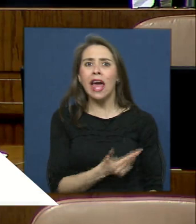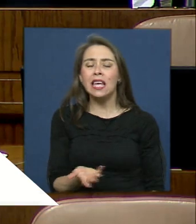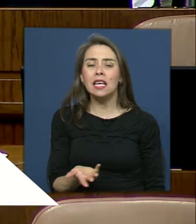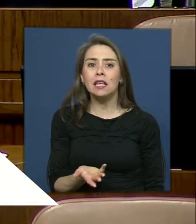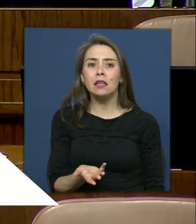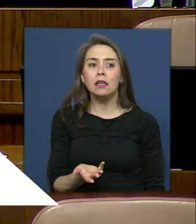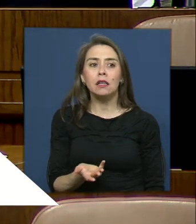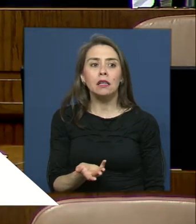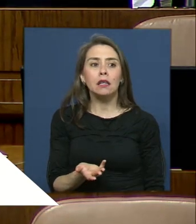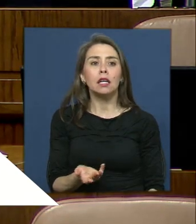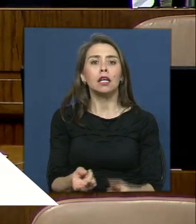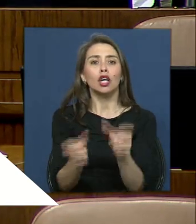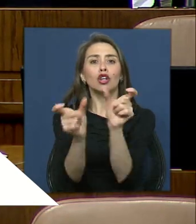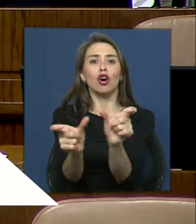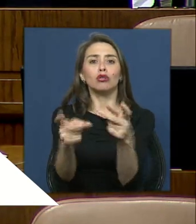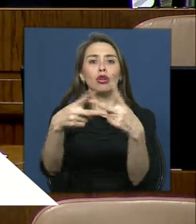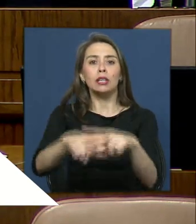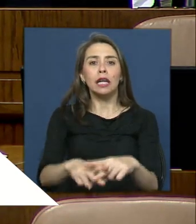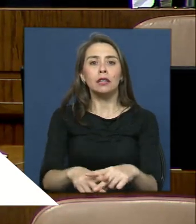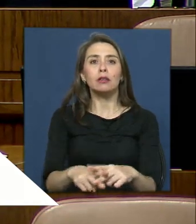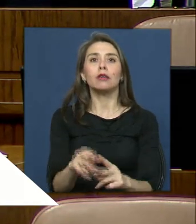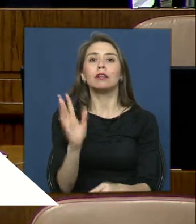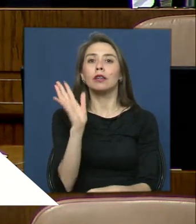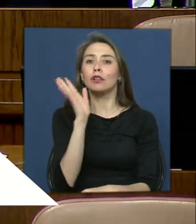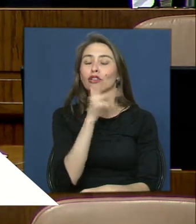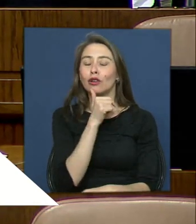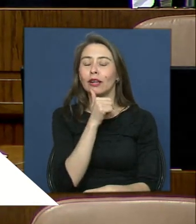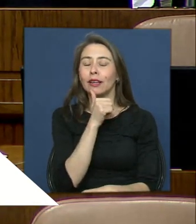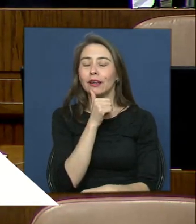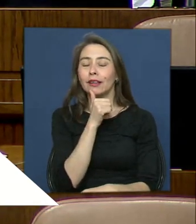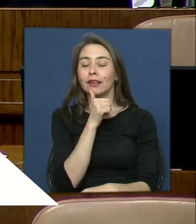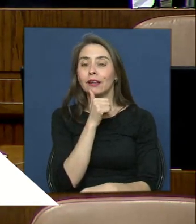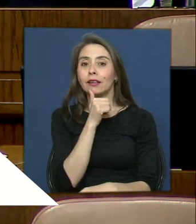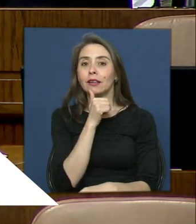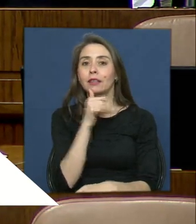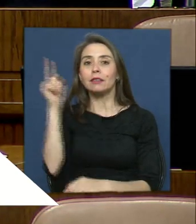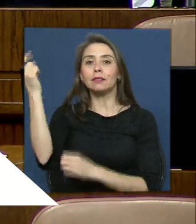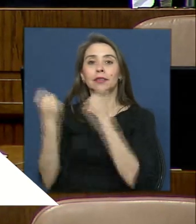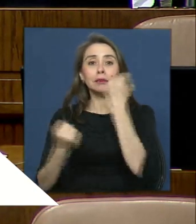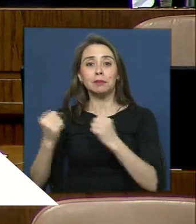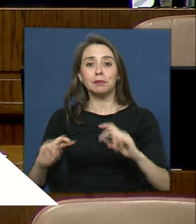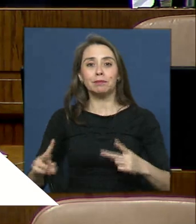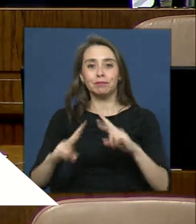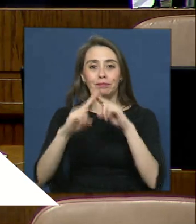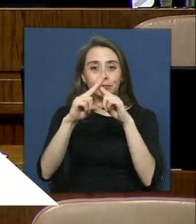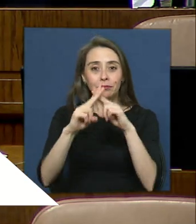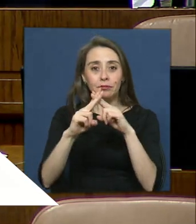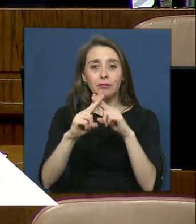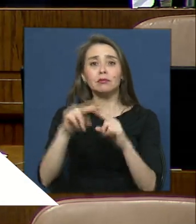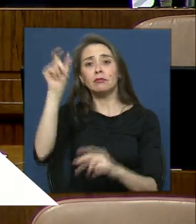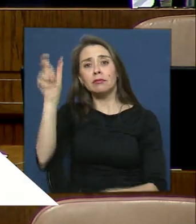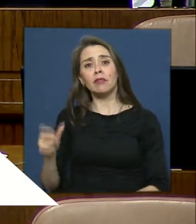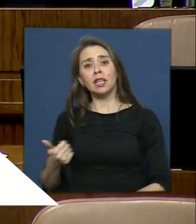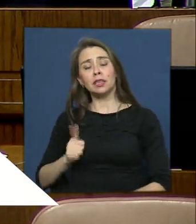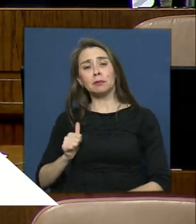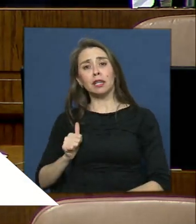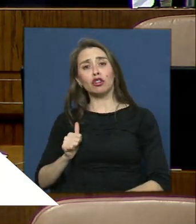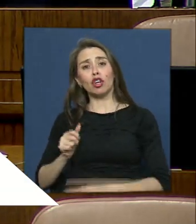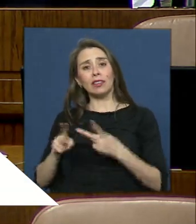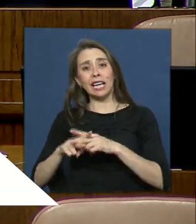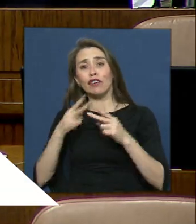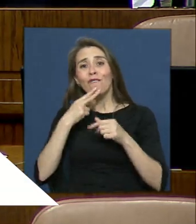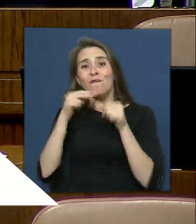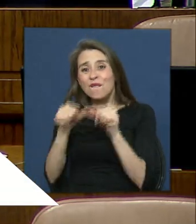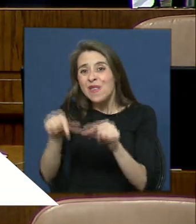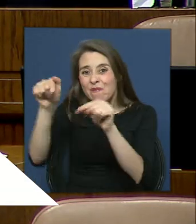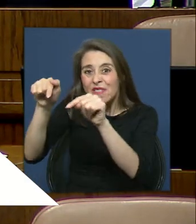falta de control técnico, por la falta de acción fiscalizadora que tienen que hacer. Aquí estas obras tienen inspector técnico residente. El